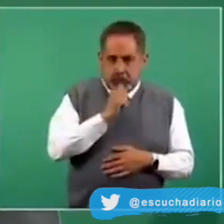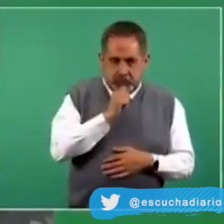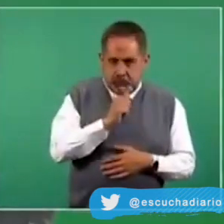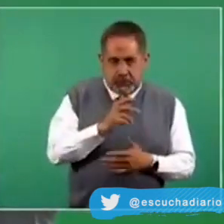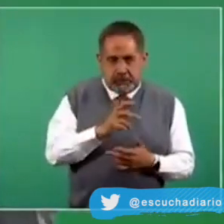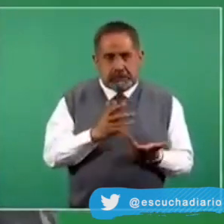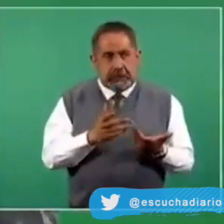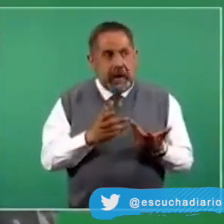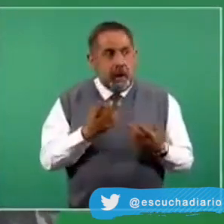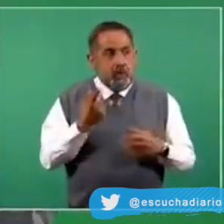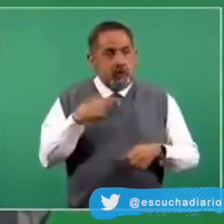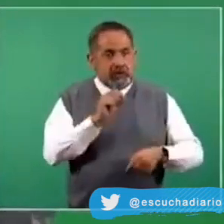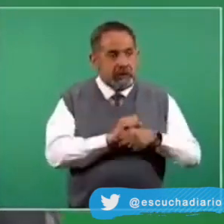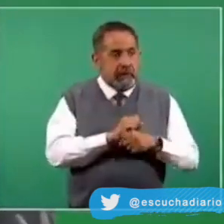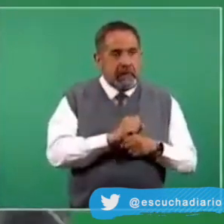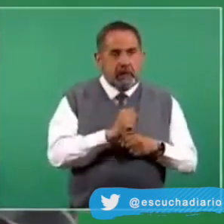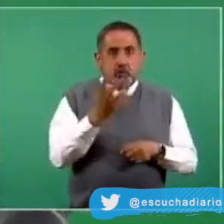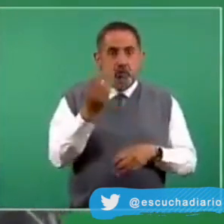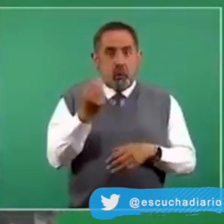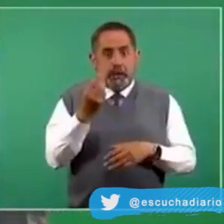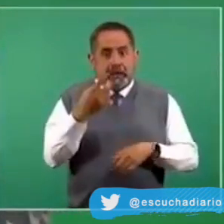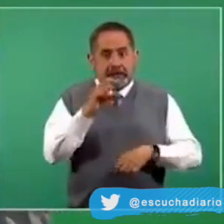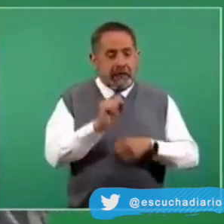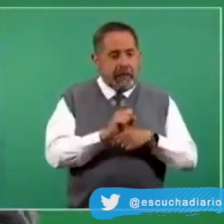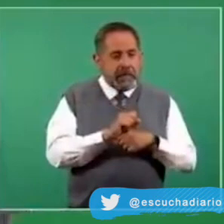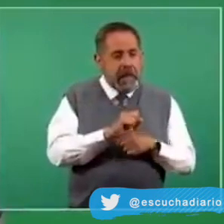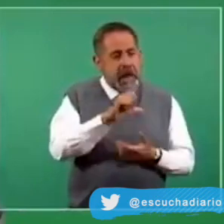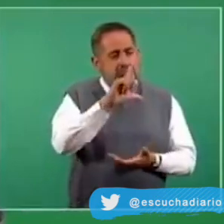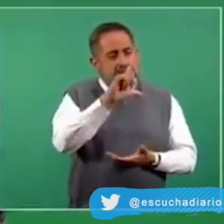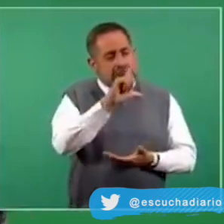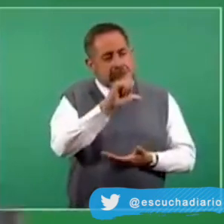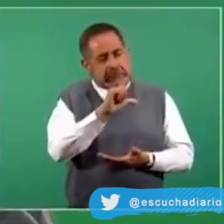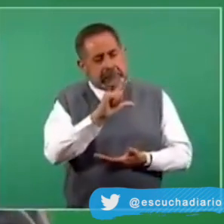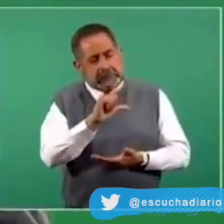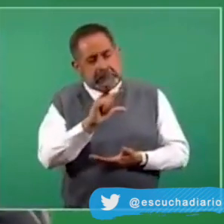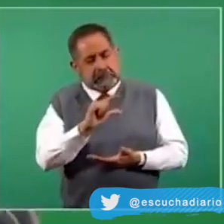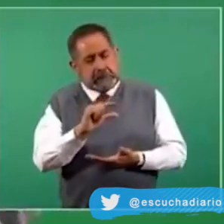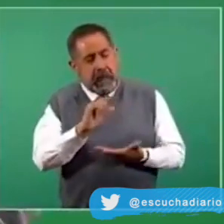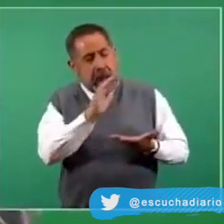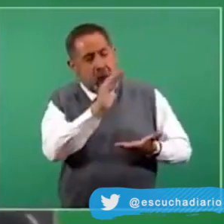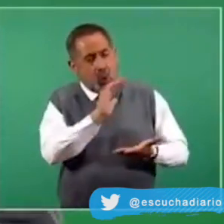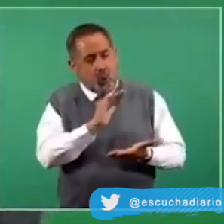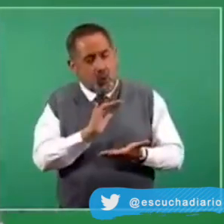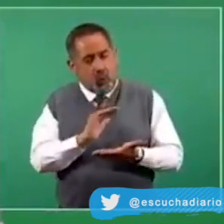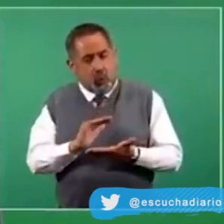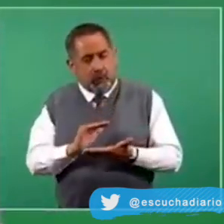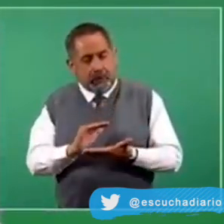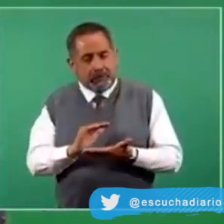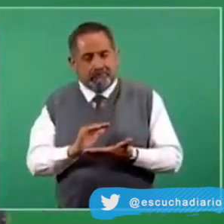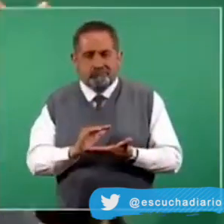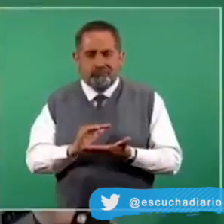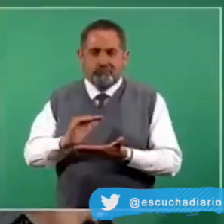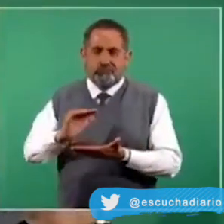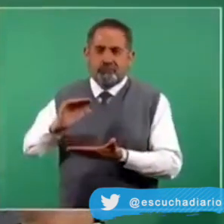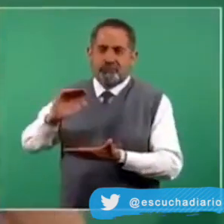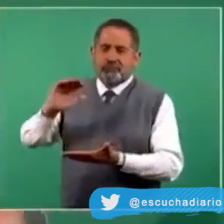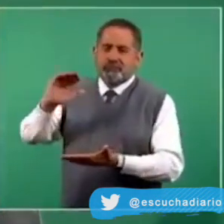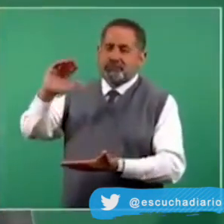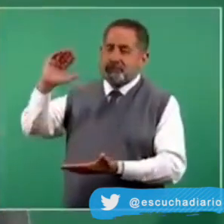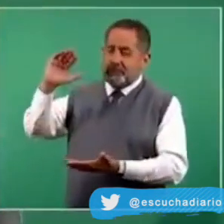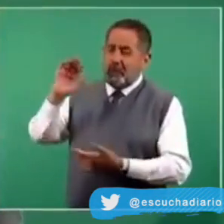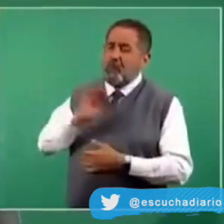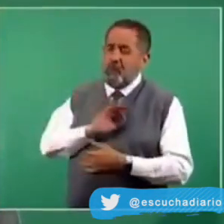llevamos muchas semanas, casi 9 si consideramos ampliamente en reducción, podría subir nuevamente la